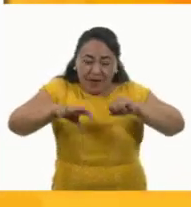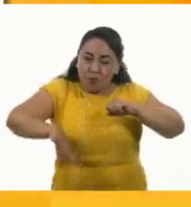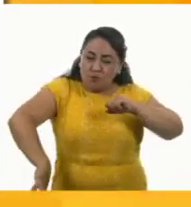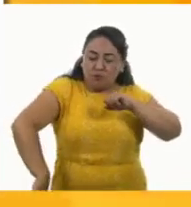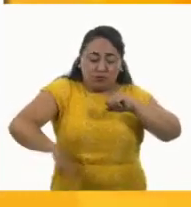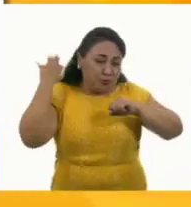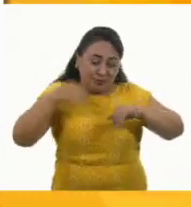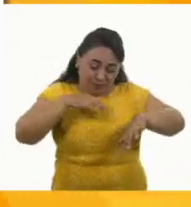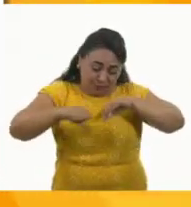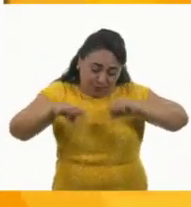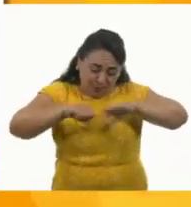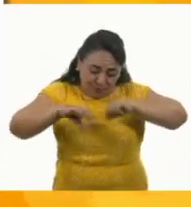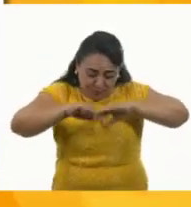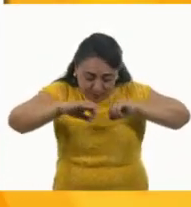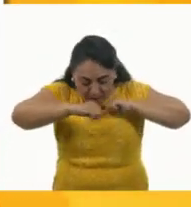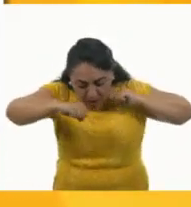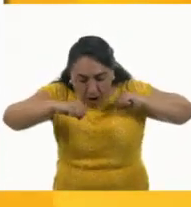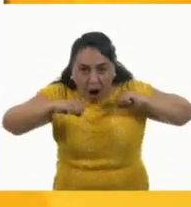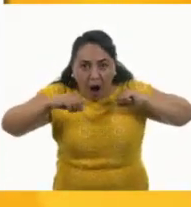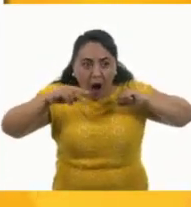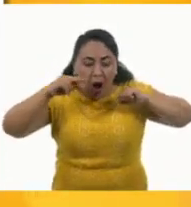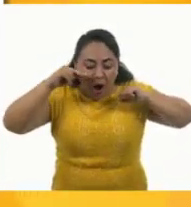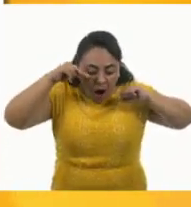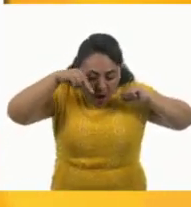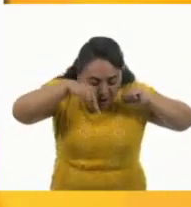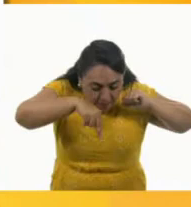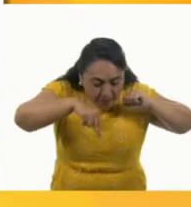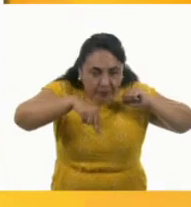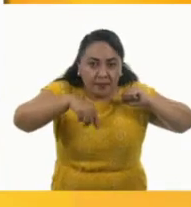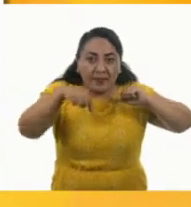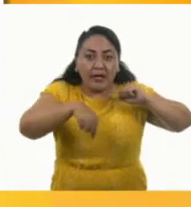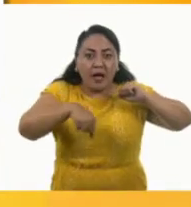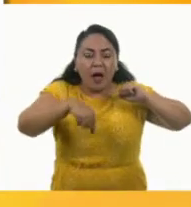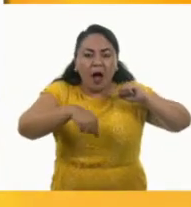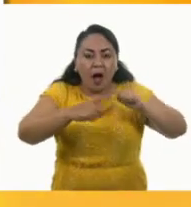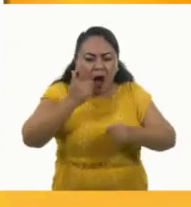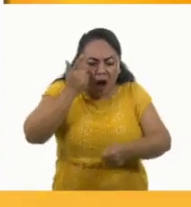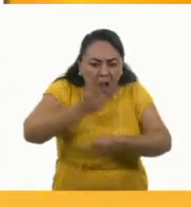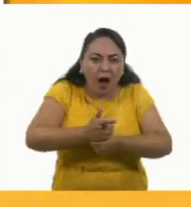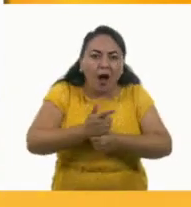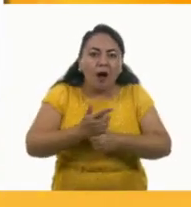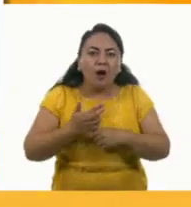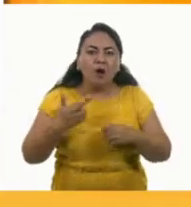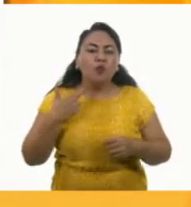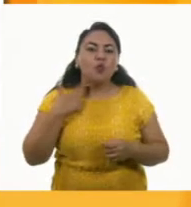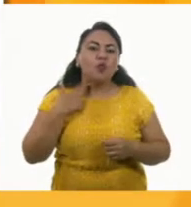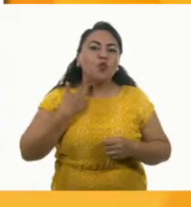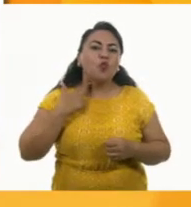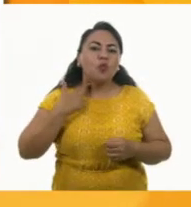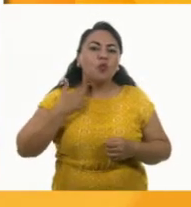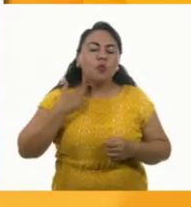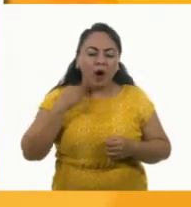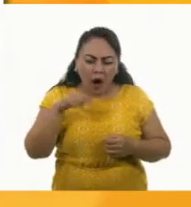luz. Adentro de una caja de cartón, descubrió un robot que hablaba.